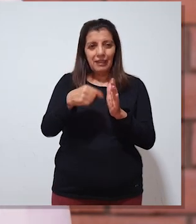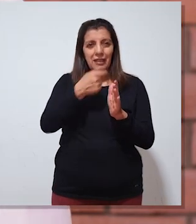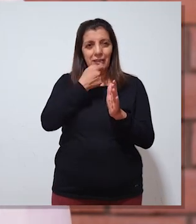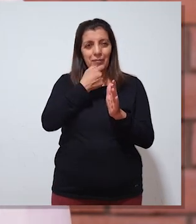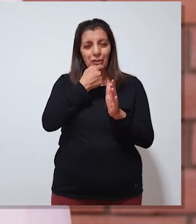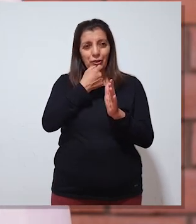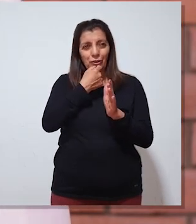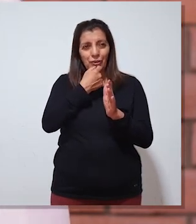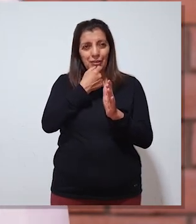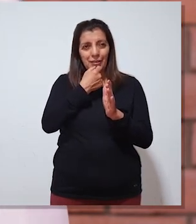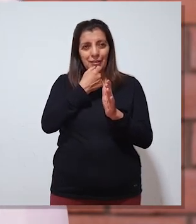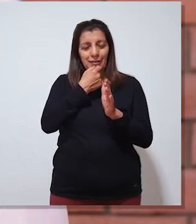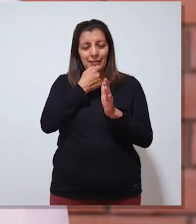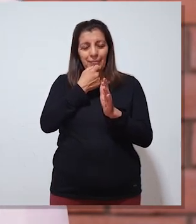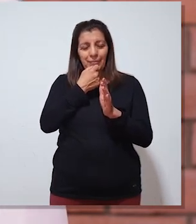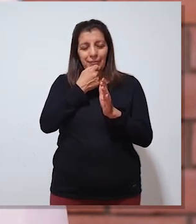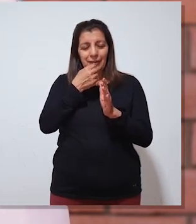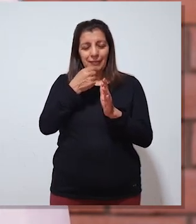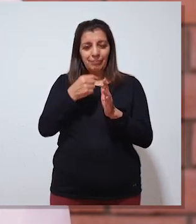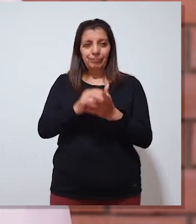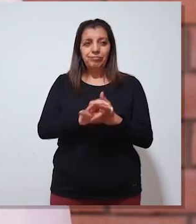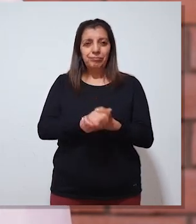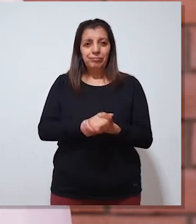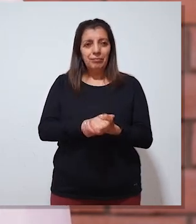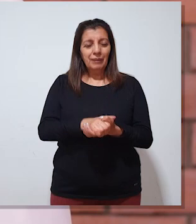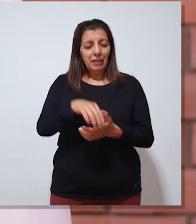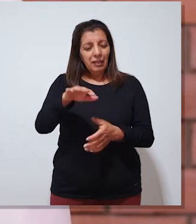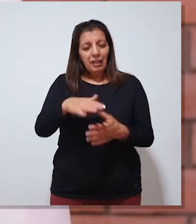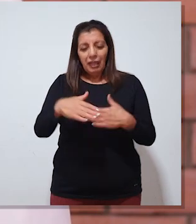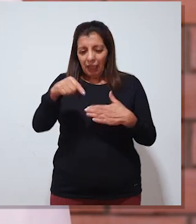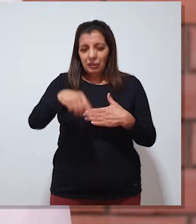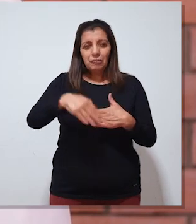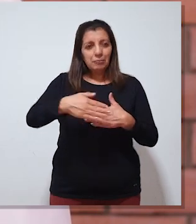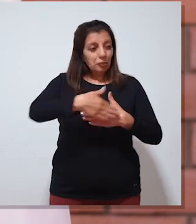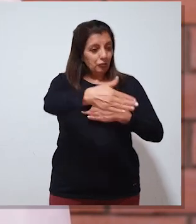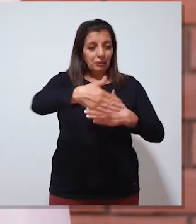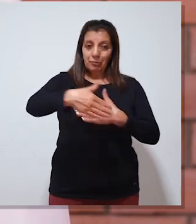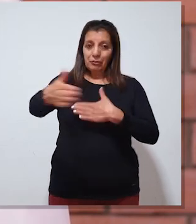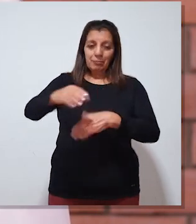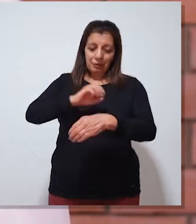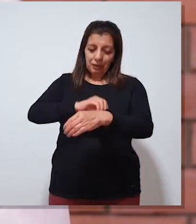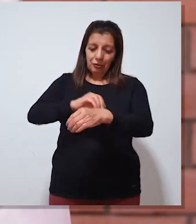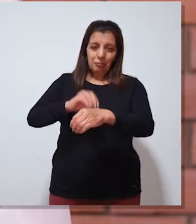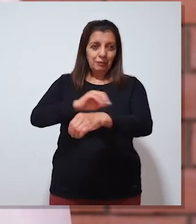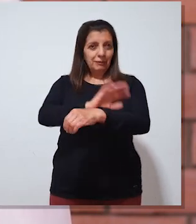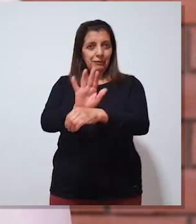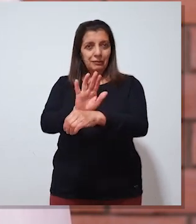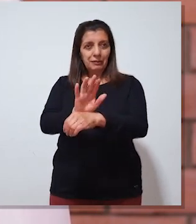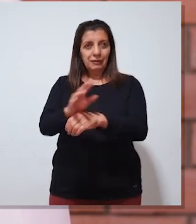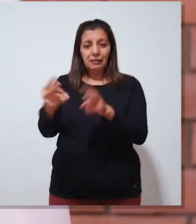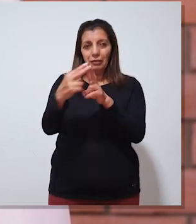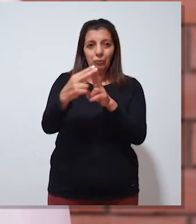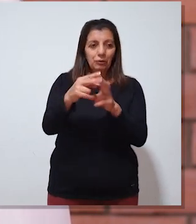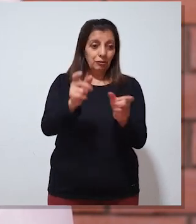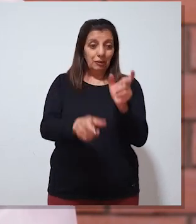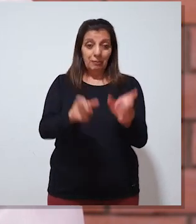sus consecuencias sanitarias nos han apartado circunstancialmente de los encuentros físicos e